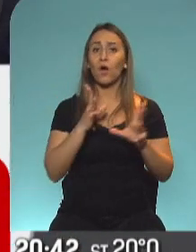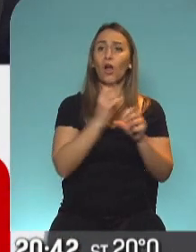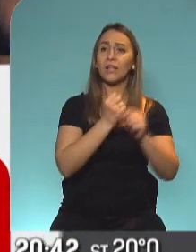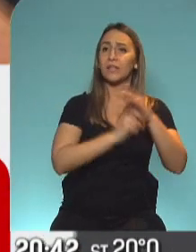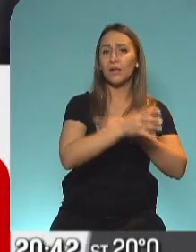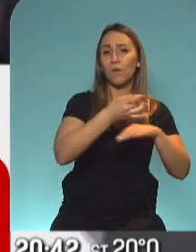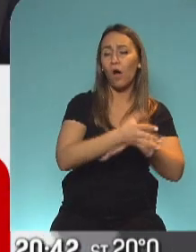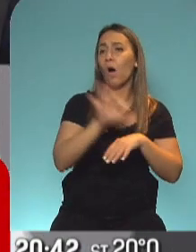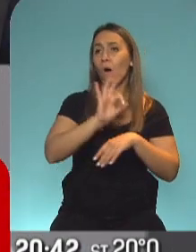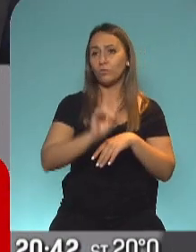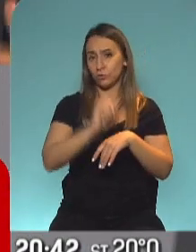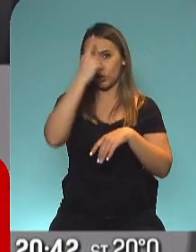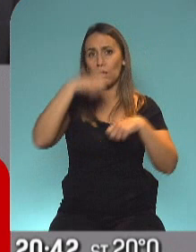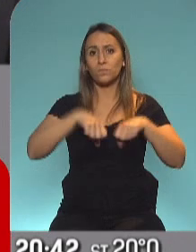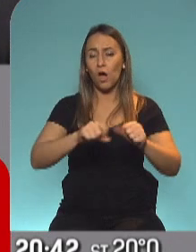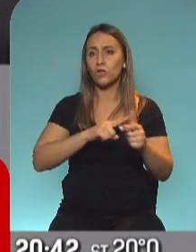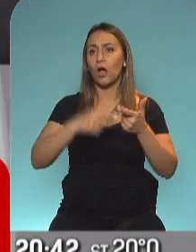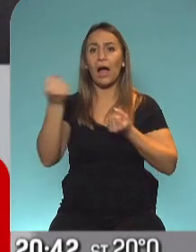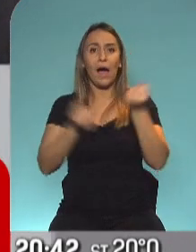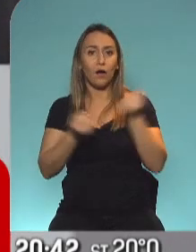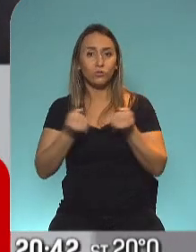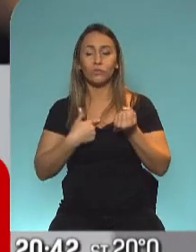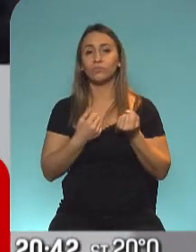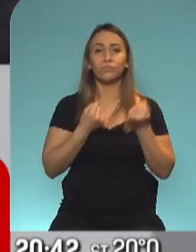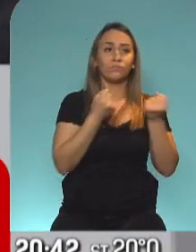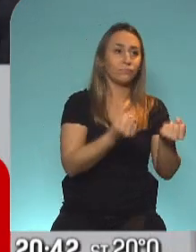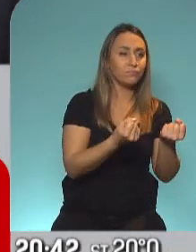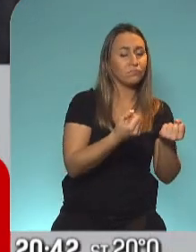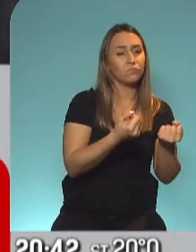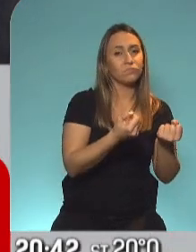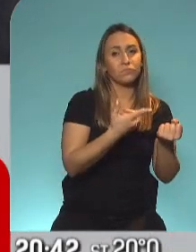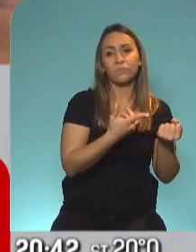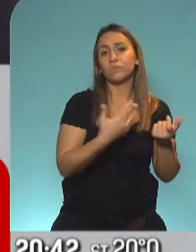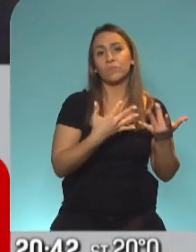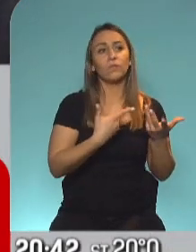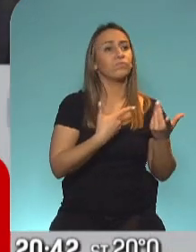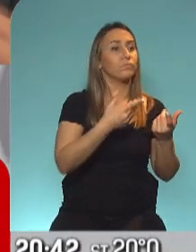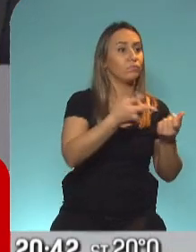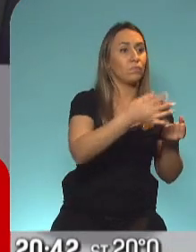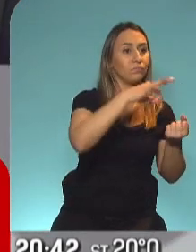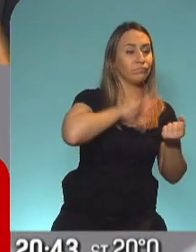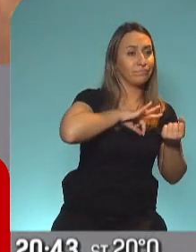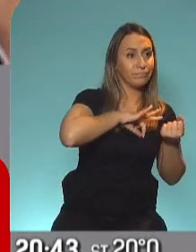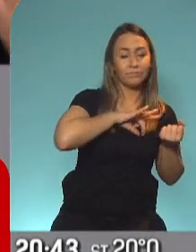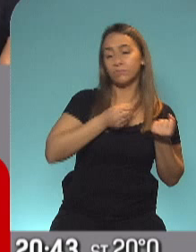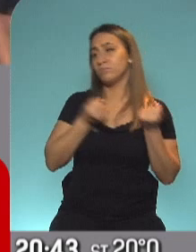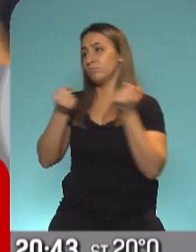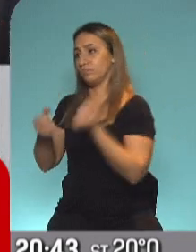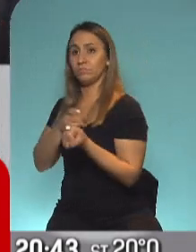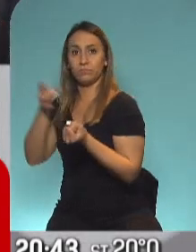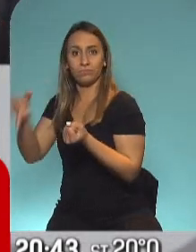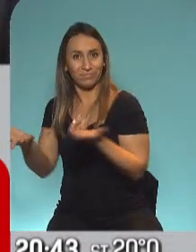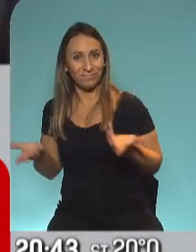Puede darse en una moto, puede darse en un auto, aquel que viene en auto y va a un lugar de contagio y lleva el contagio a otro lugar, como ha pasado en el interior, donde los